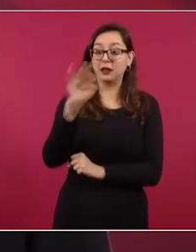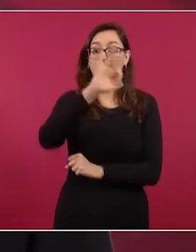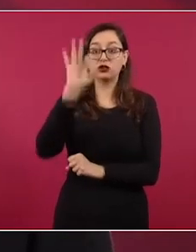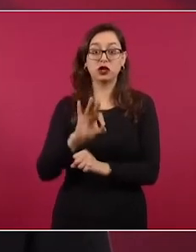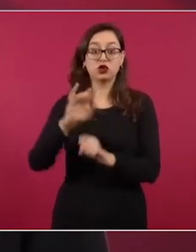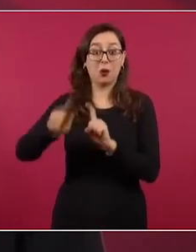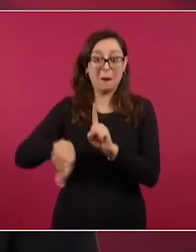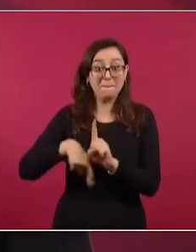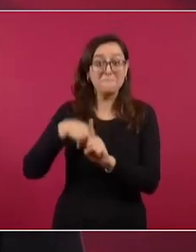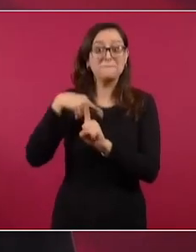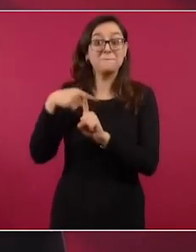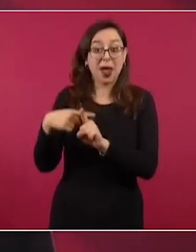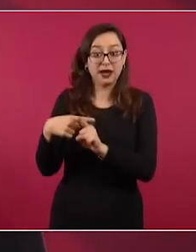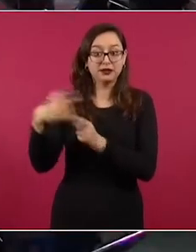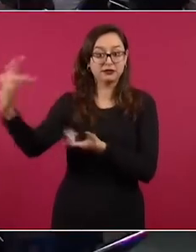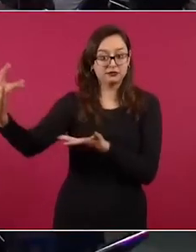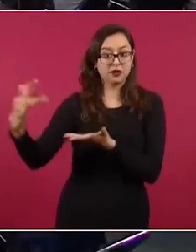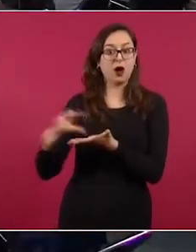Y me gustó mucho